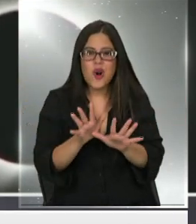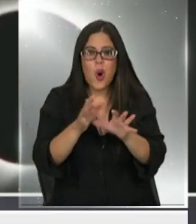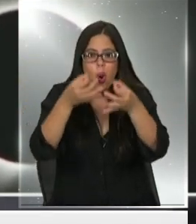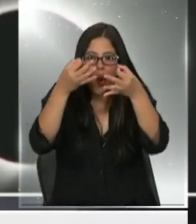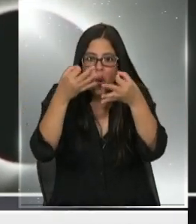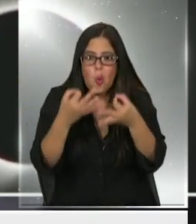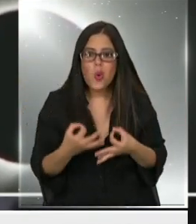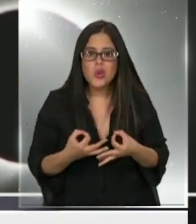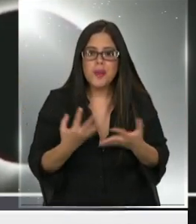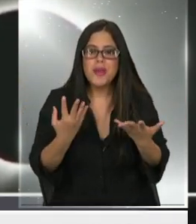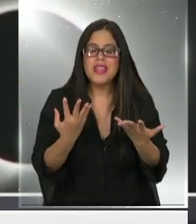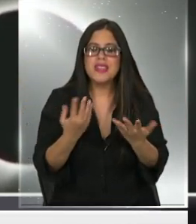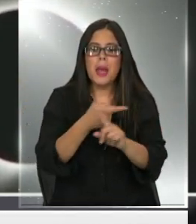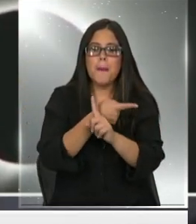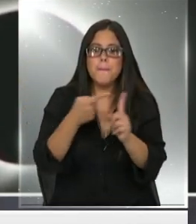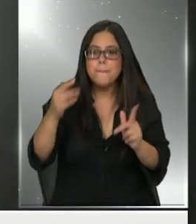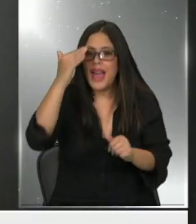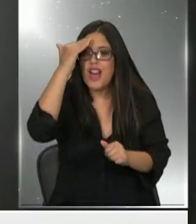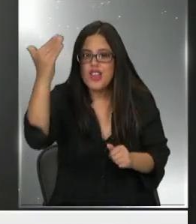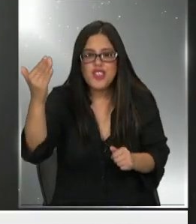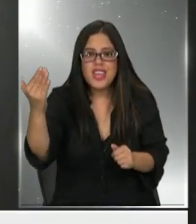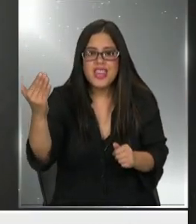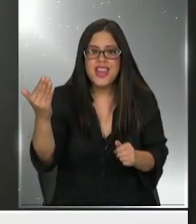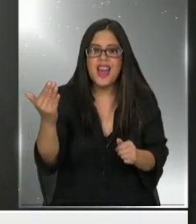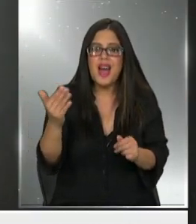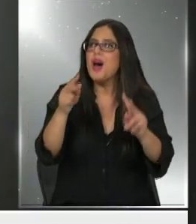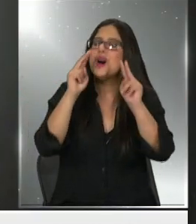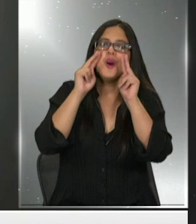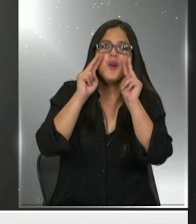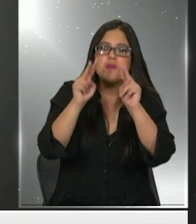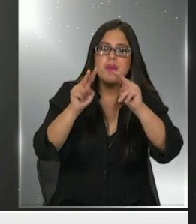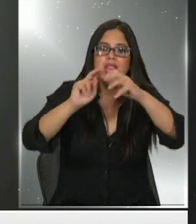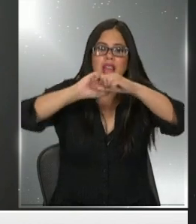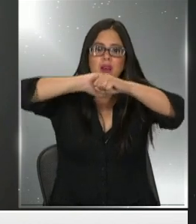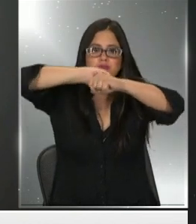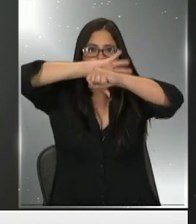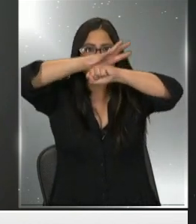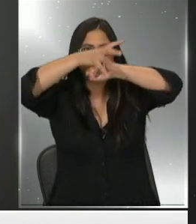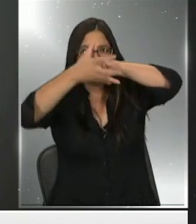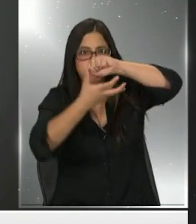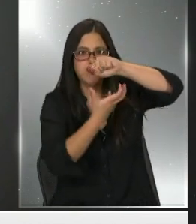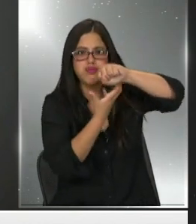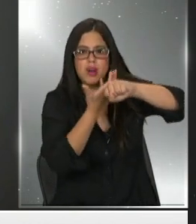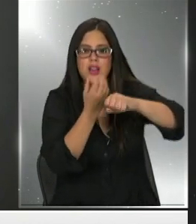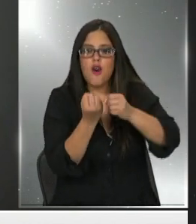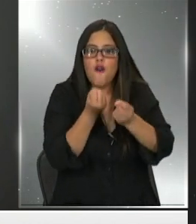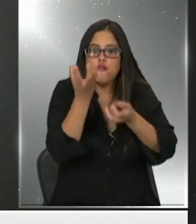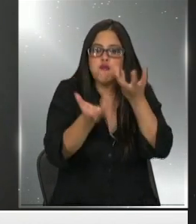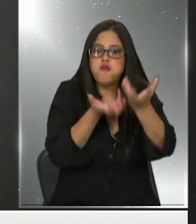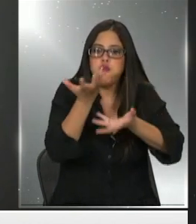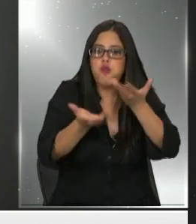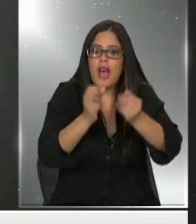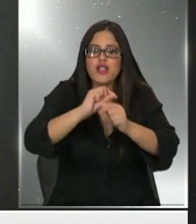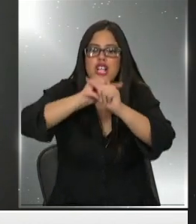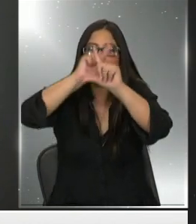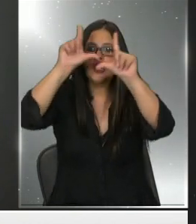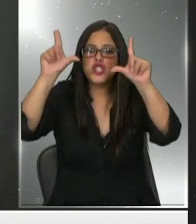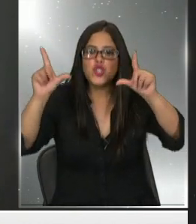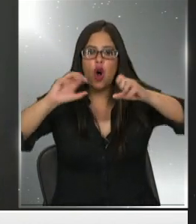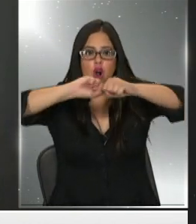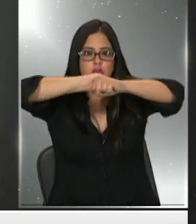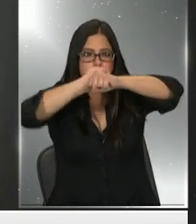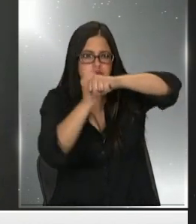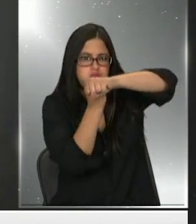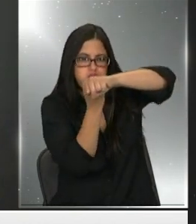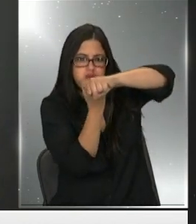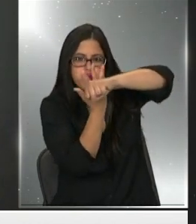que el humano pueda hacer esto, no existe. Miren las llamaradas solares. Miren ese material que sale del sol expulsado